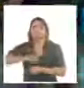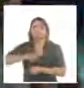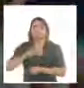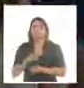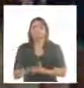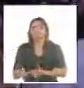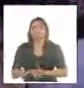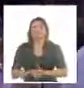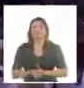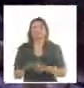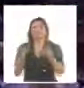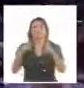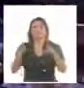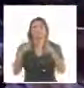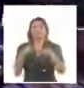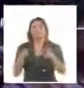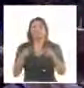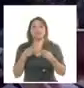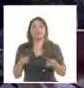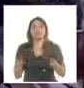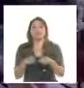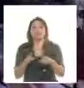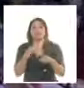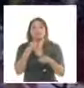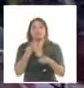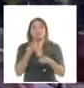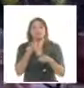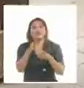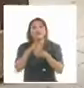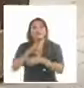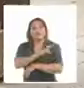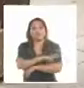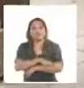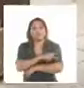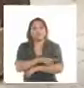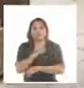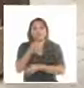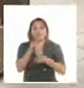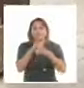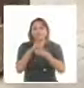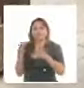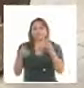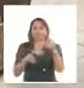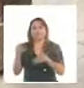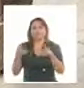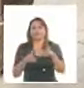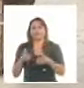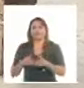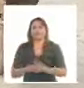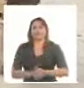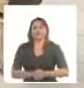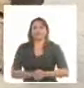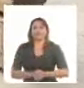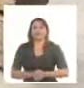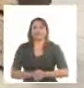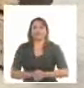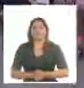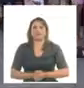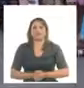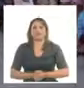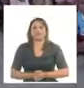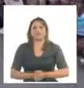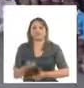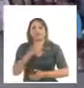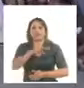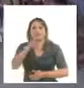de la música popular bailable. Diferentes manifestaciones artísticas se unieron a favor del desarrollo comunitario de ese territorio